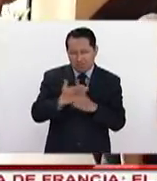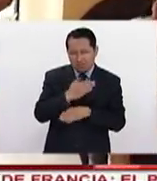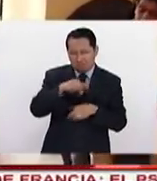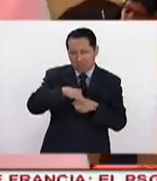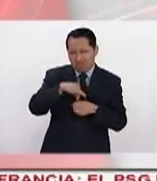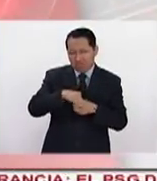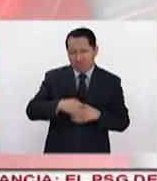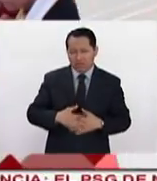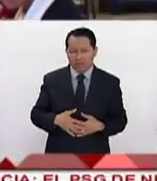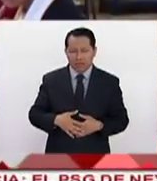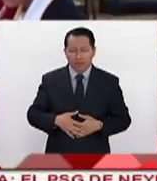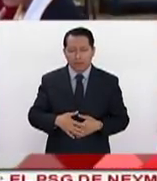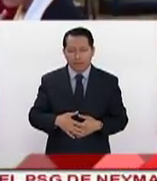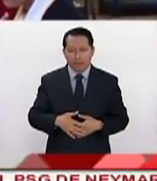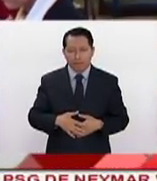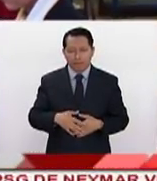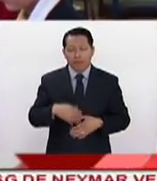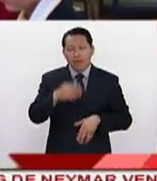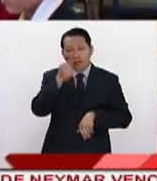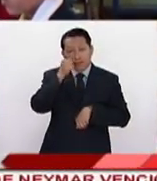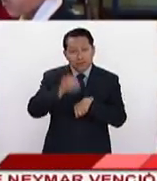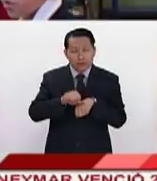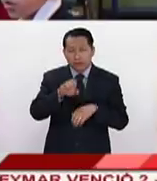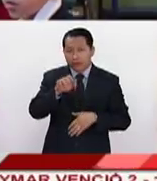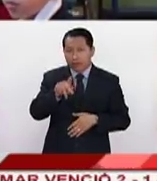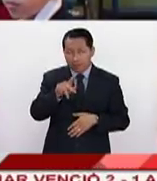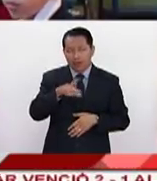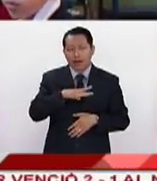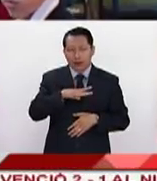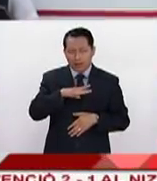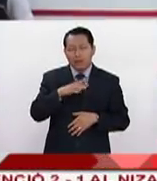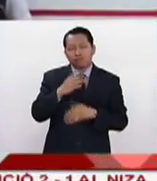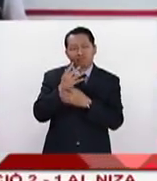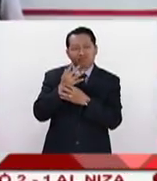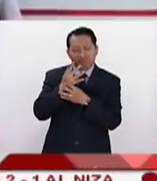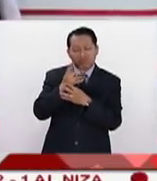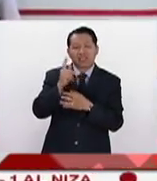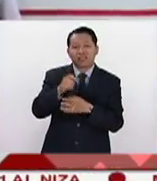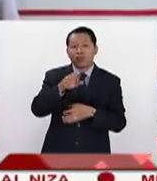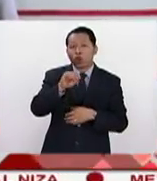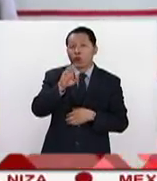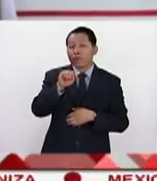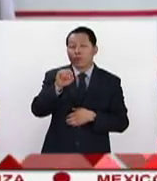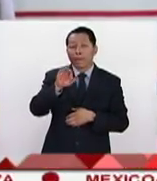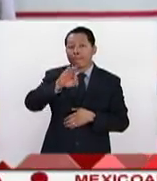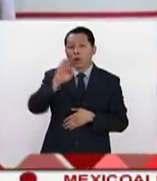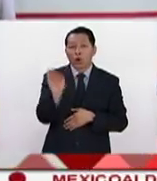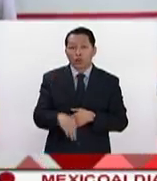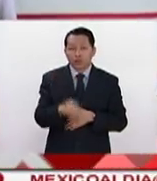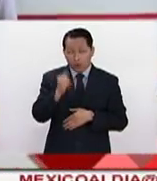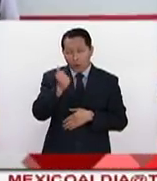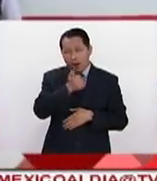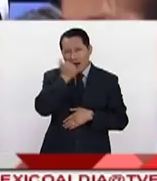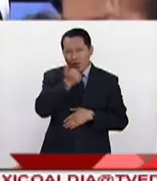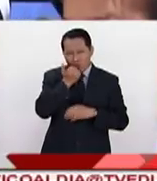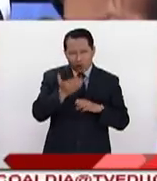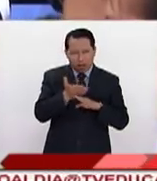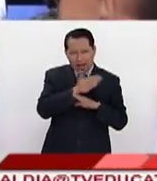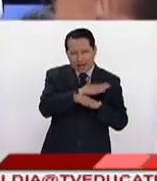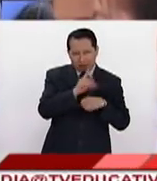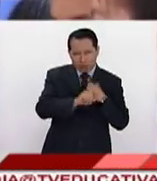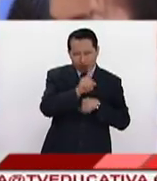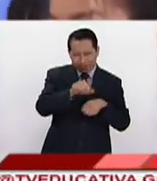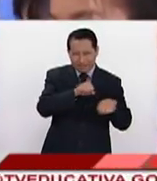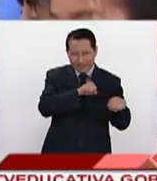elecciones. La Secretaría de Educación Pública informó que el 99% de los alumnos afectados por los sismos